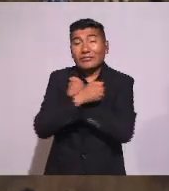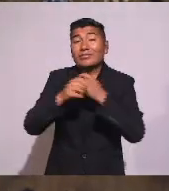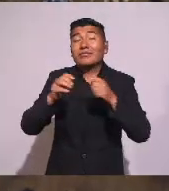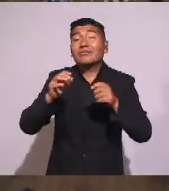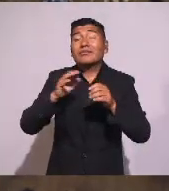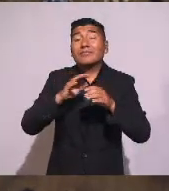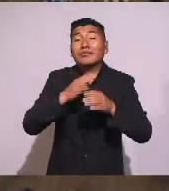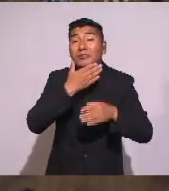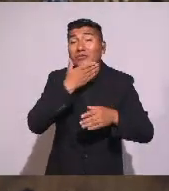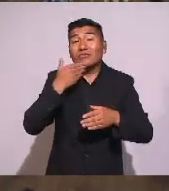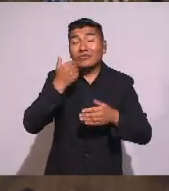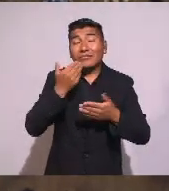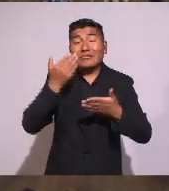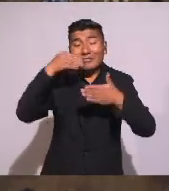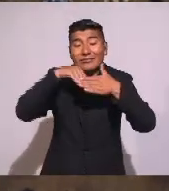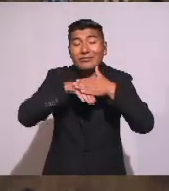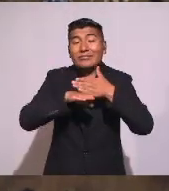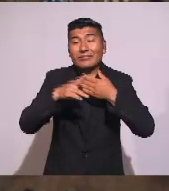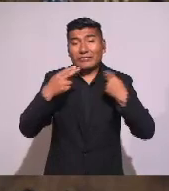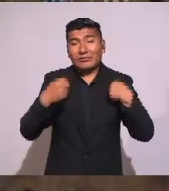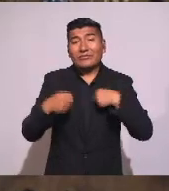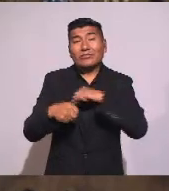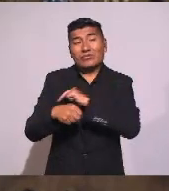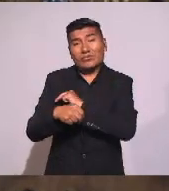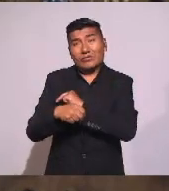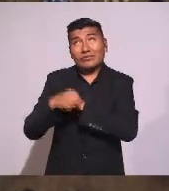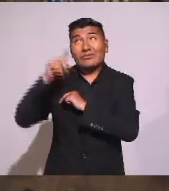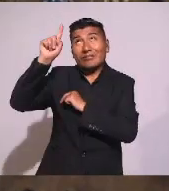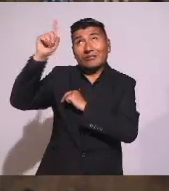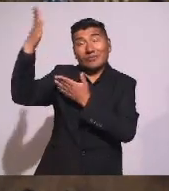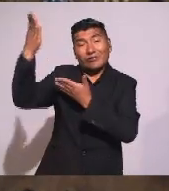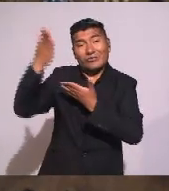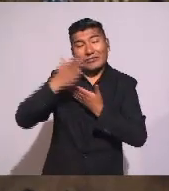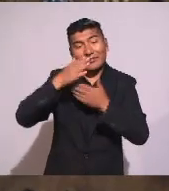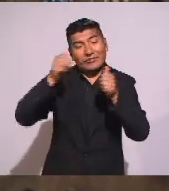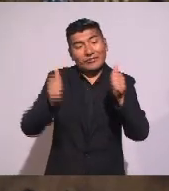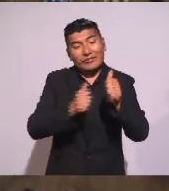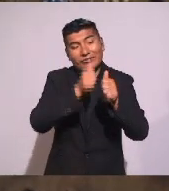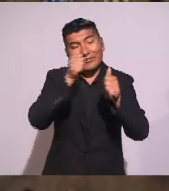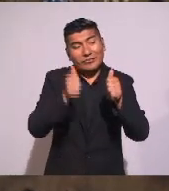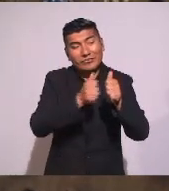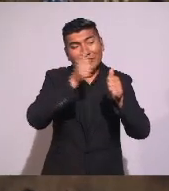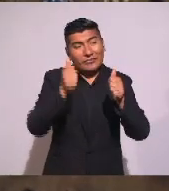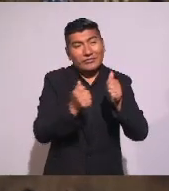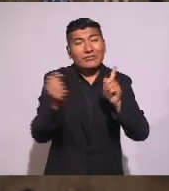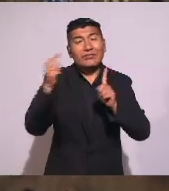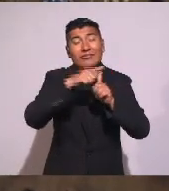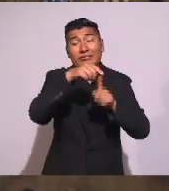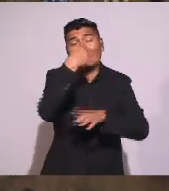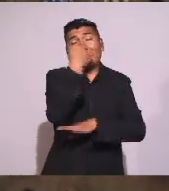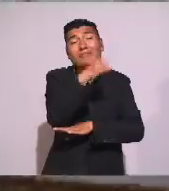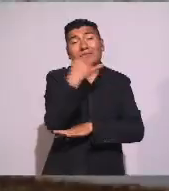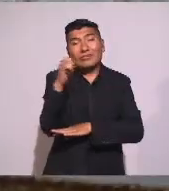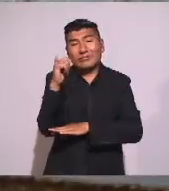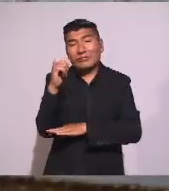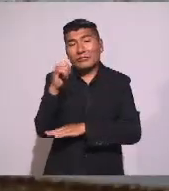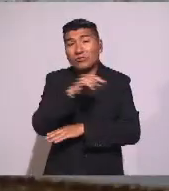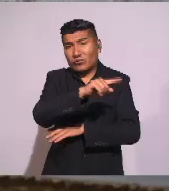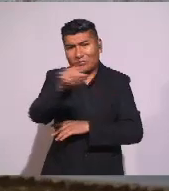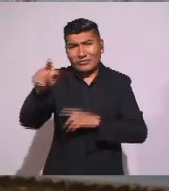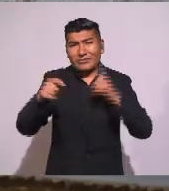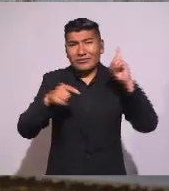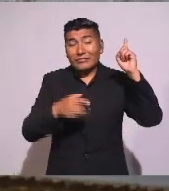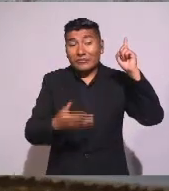viene dentro de nosotros y nos invita a seguirlo a jerusalén nos dice levántense